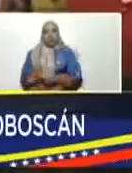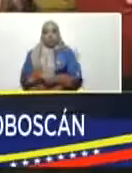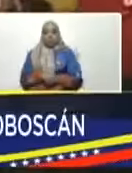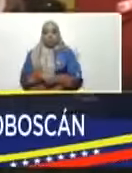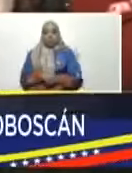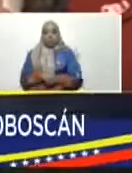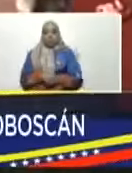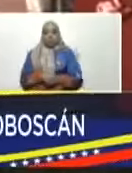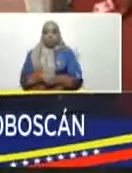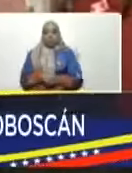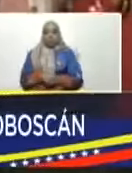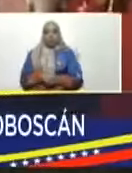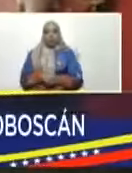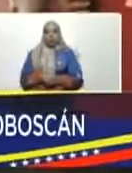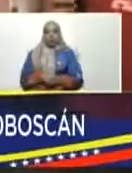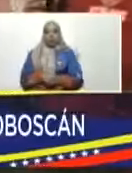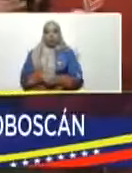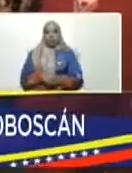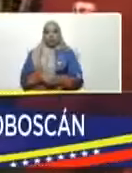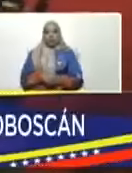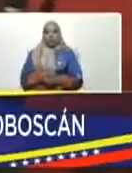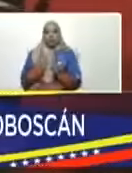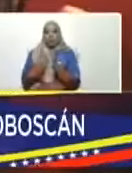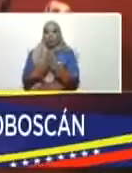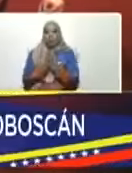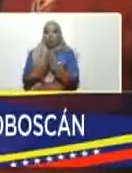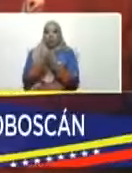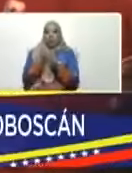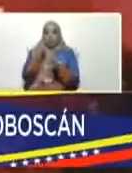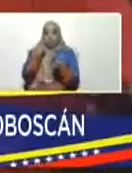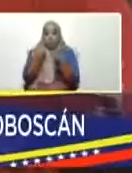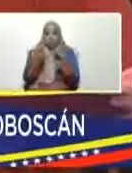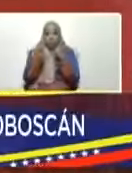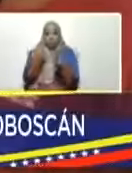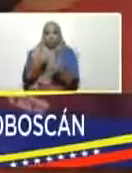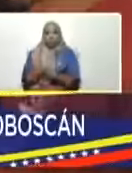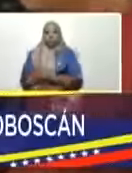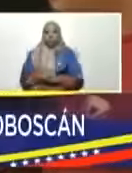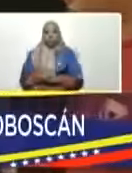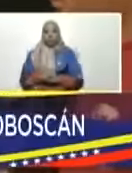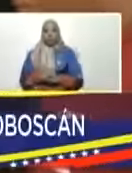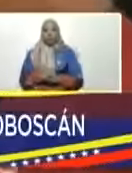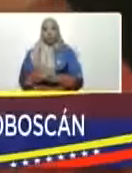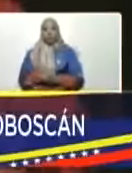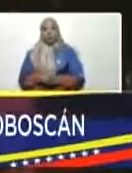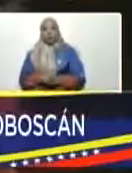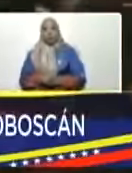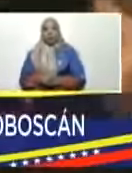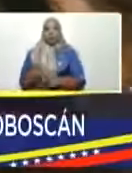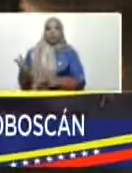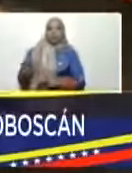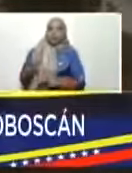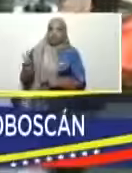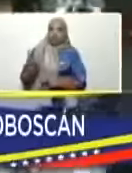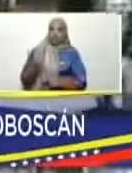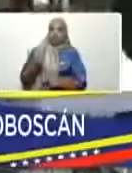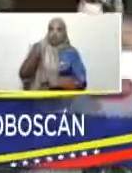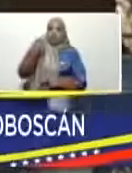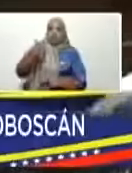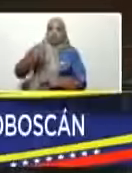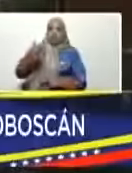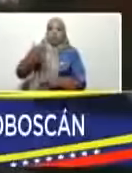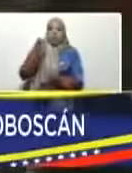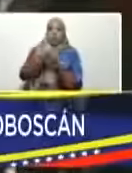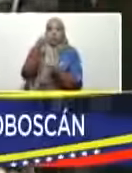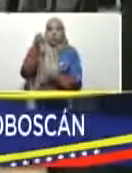Aquí voy hacia ustedes, miren, no se muevan. Ahí voy, mira. Para que le digamos a Venezuela la clave del